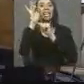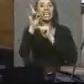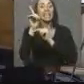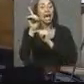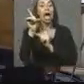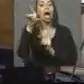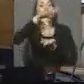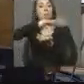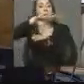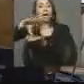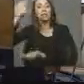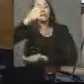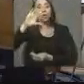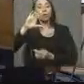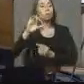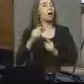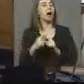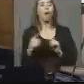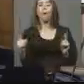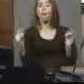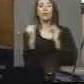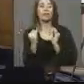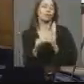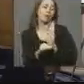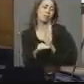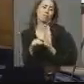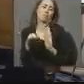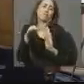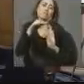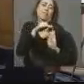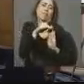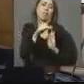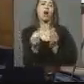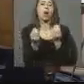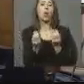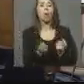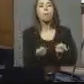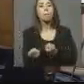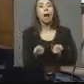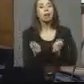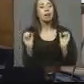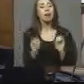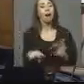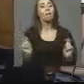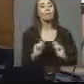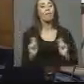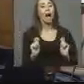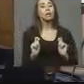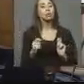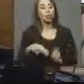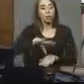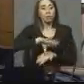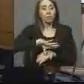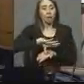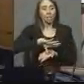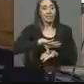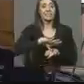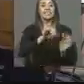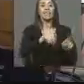países ya están en otros modelos, en otros estándares para el manejo de sus residuos de los